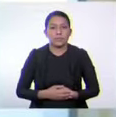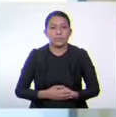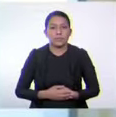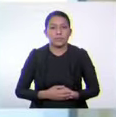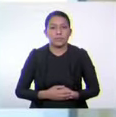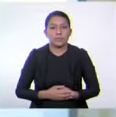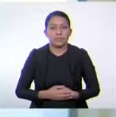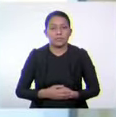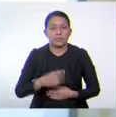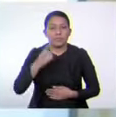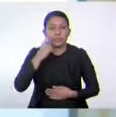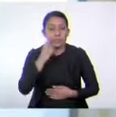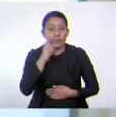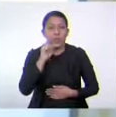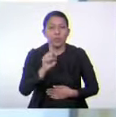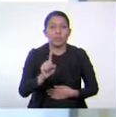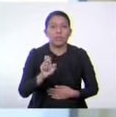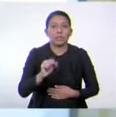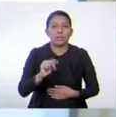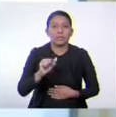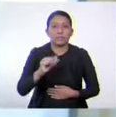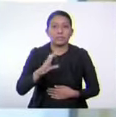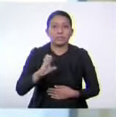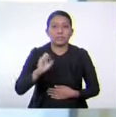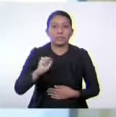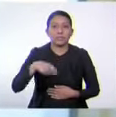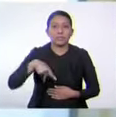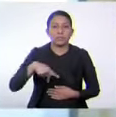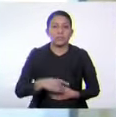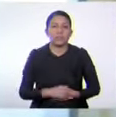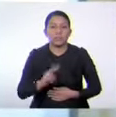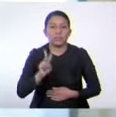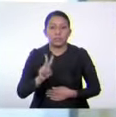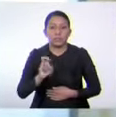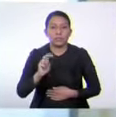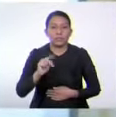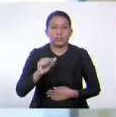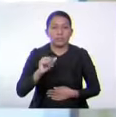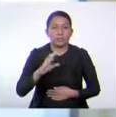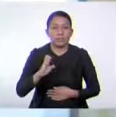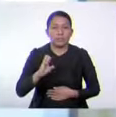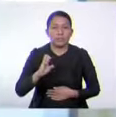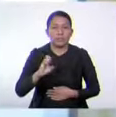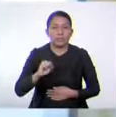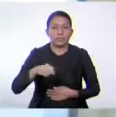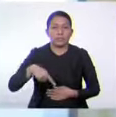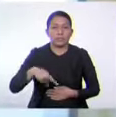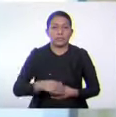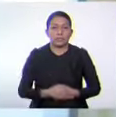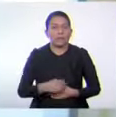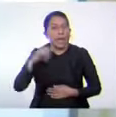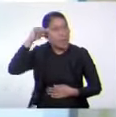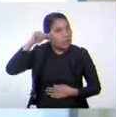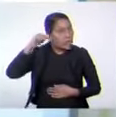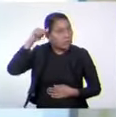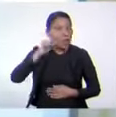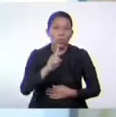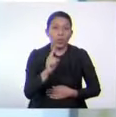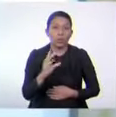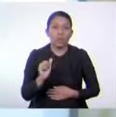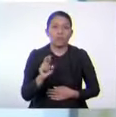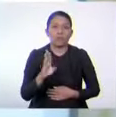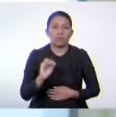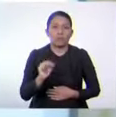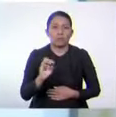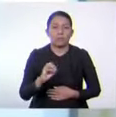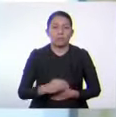un enlace sp, dos enlaces sp, analizando siempre un carbón,